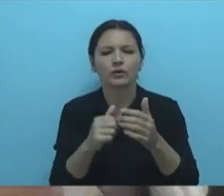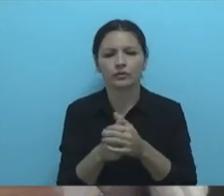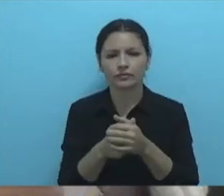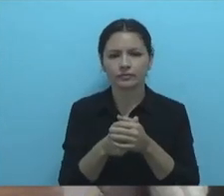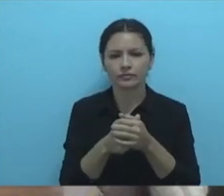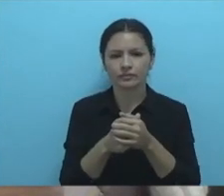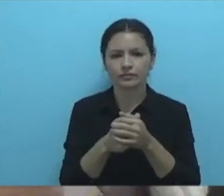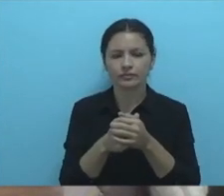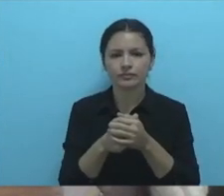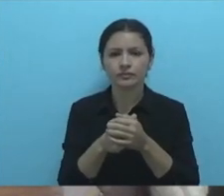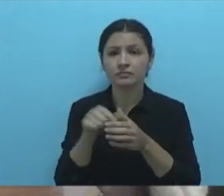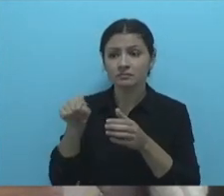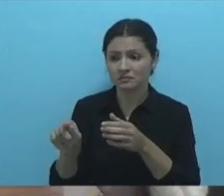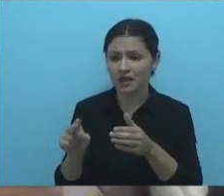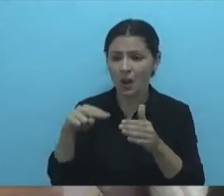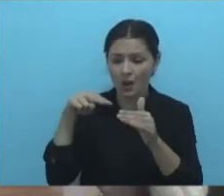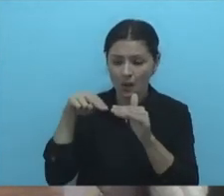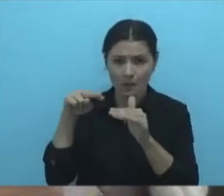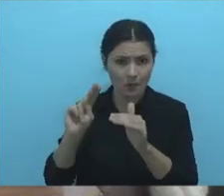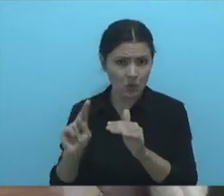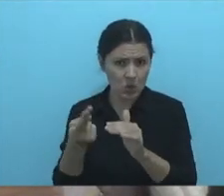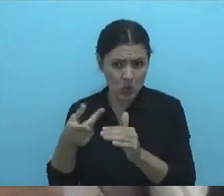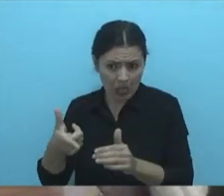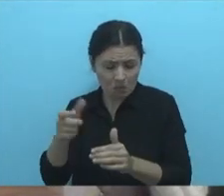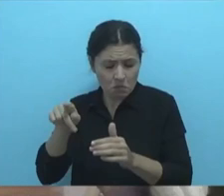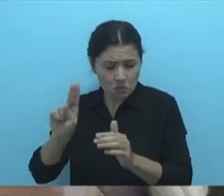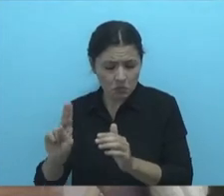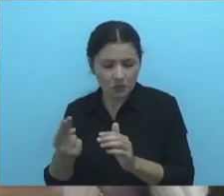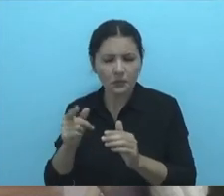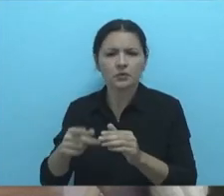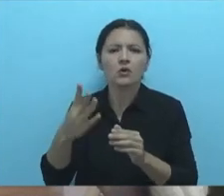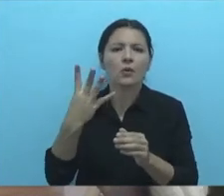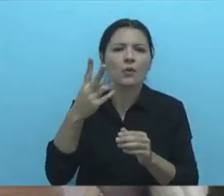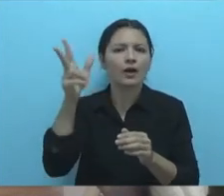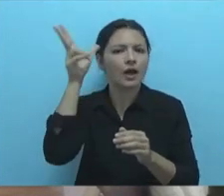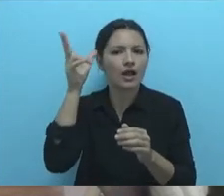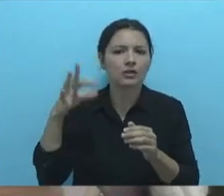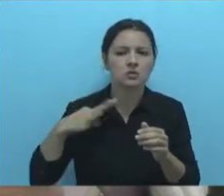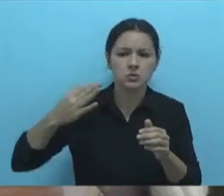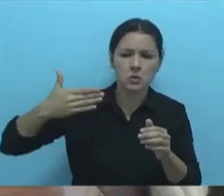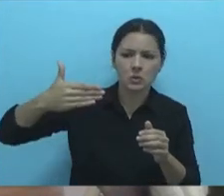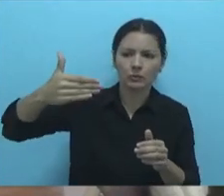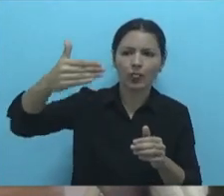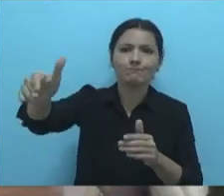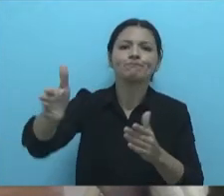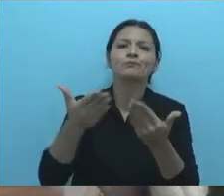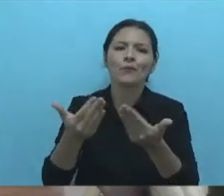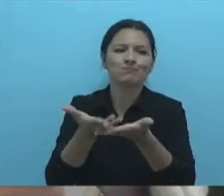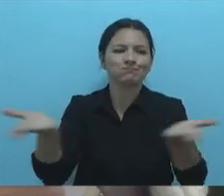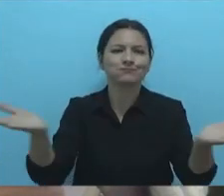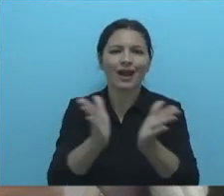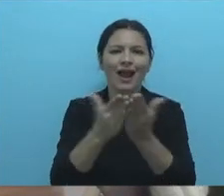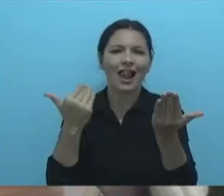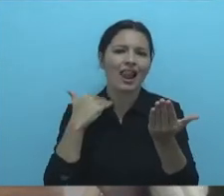años después del asesinato de Federico García Lorca y esas obras tan